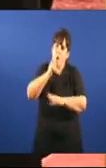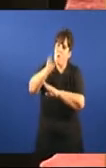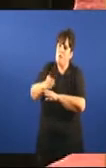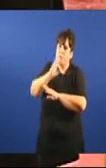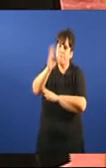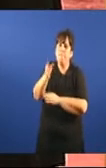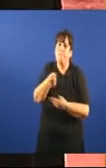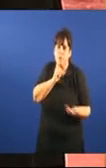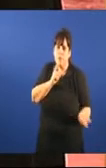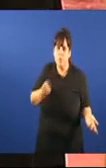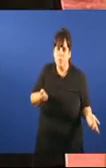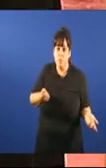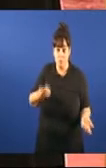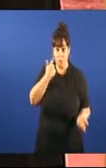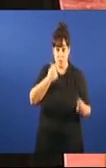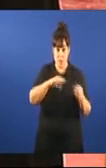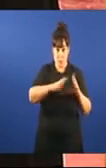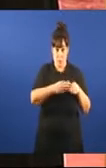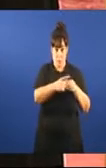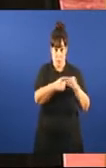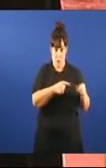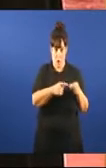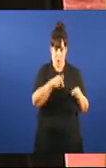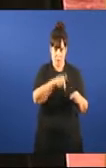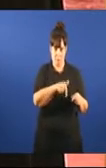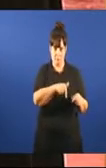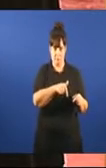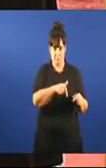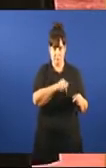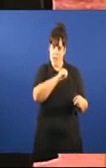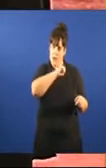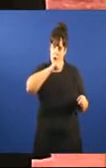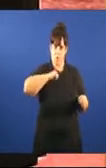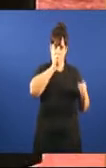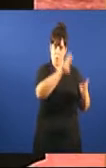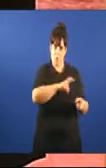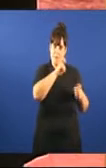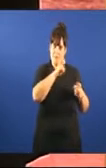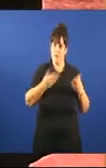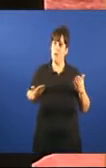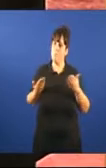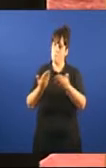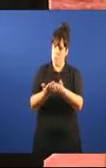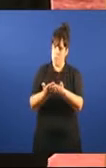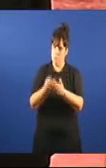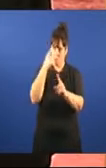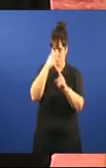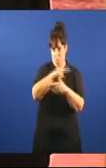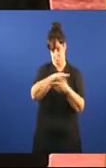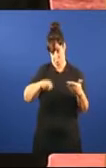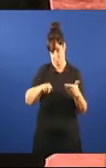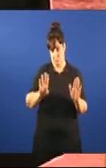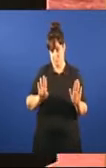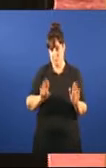o BNG ten a súa autonomía fiscal plena para Galiza. Que Galiza recaude